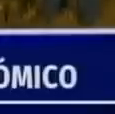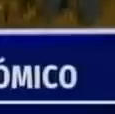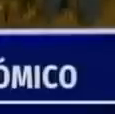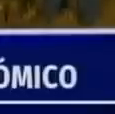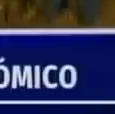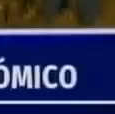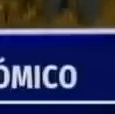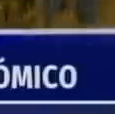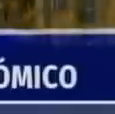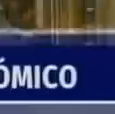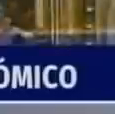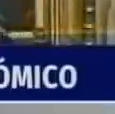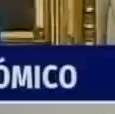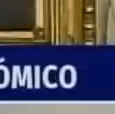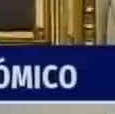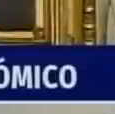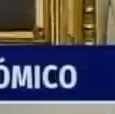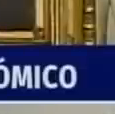llano venezolano.